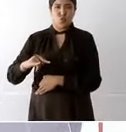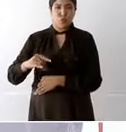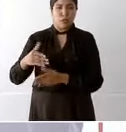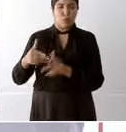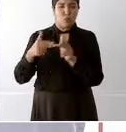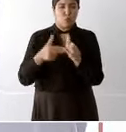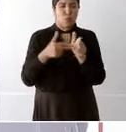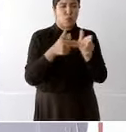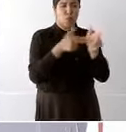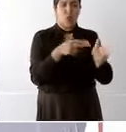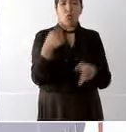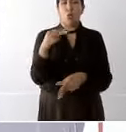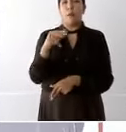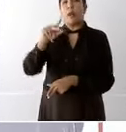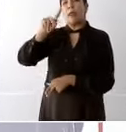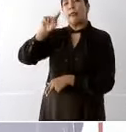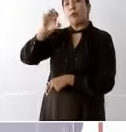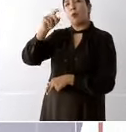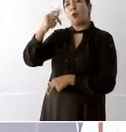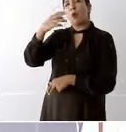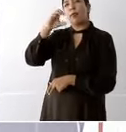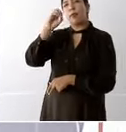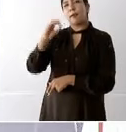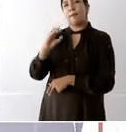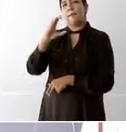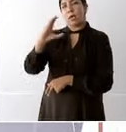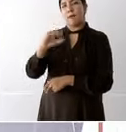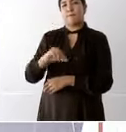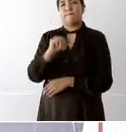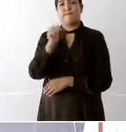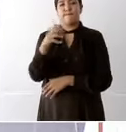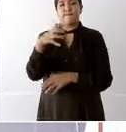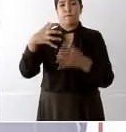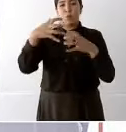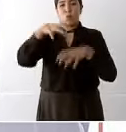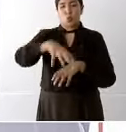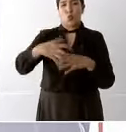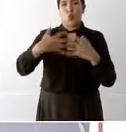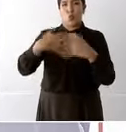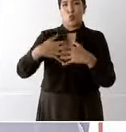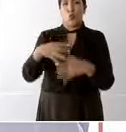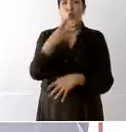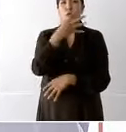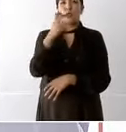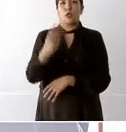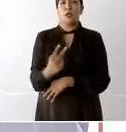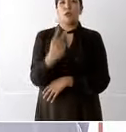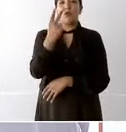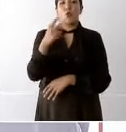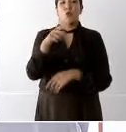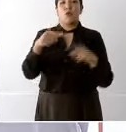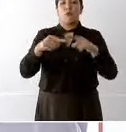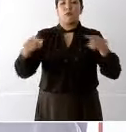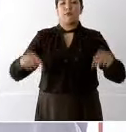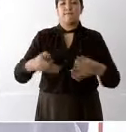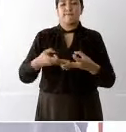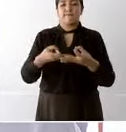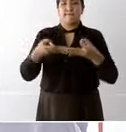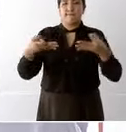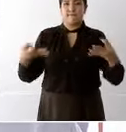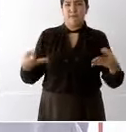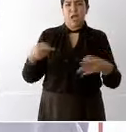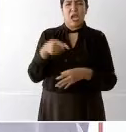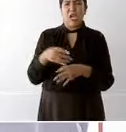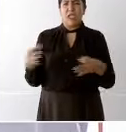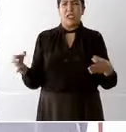Tehuantepec. El Parque Industrial de Ciudad Ixtepec, con 402 hectáreas, se distingue por estar a pie de la